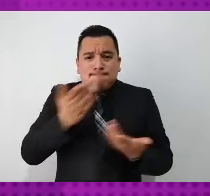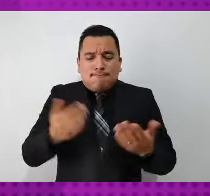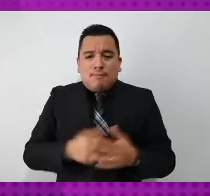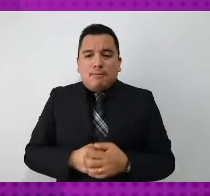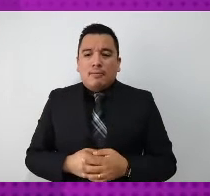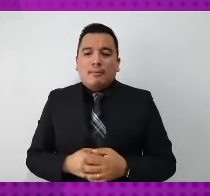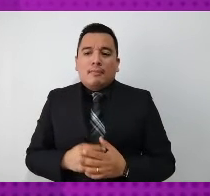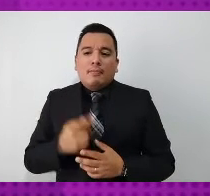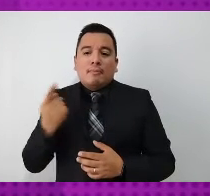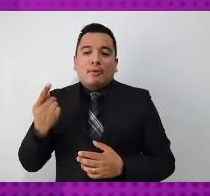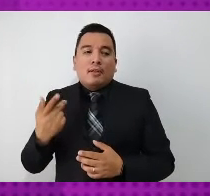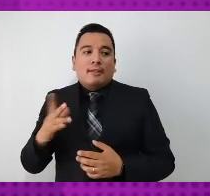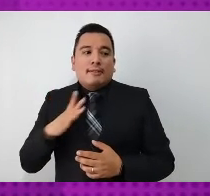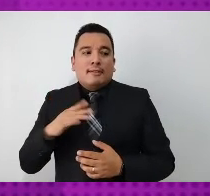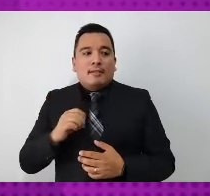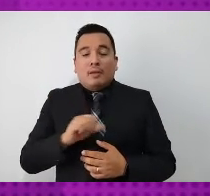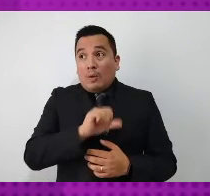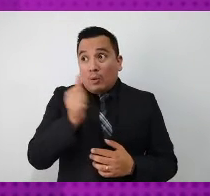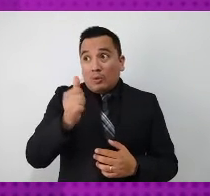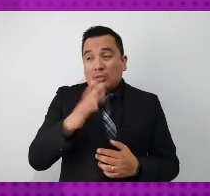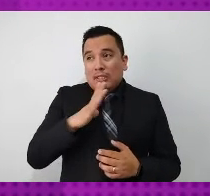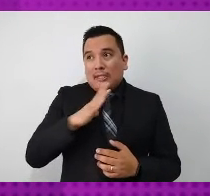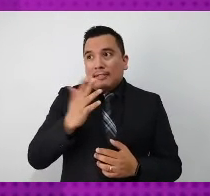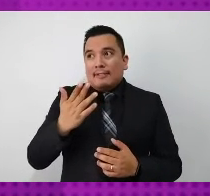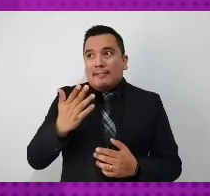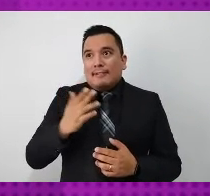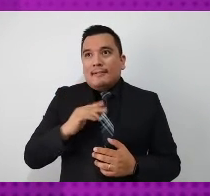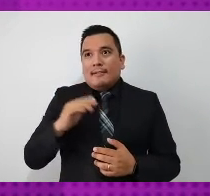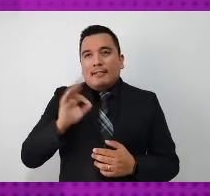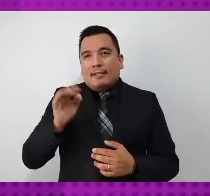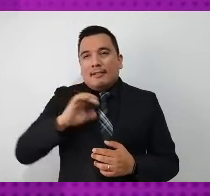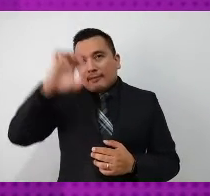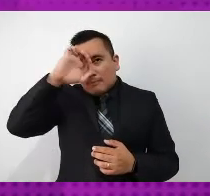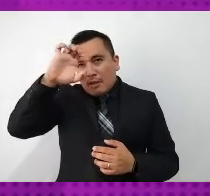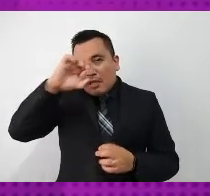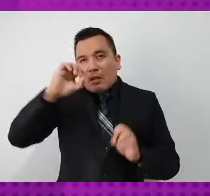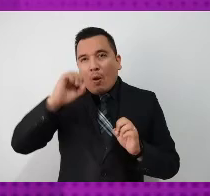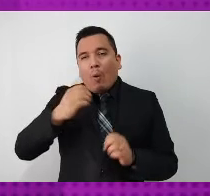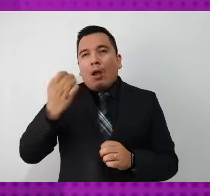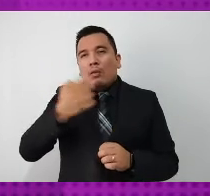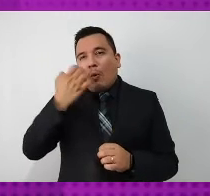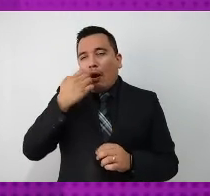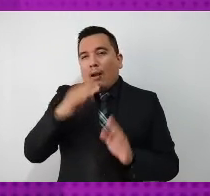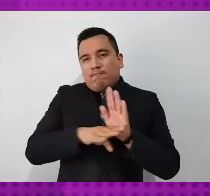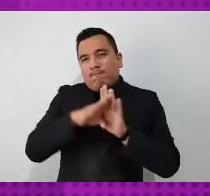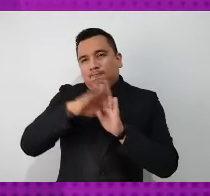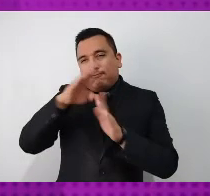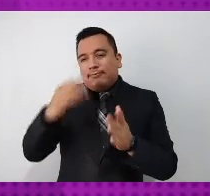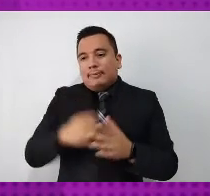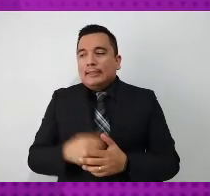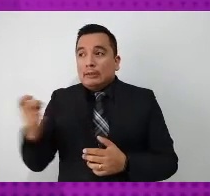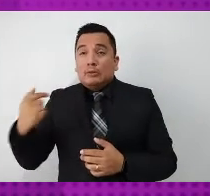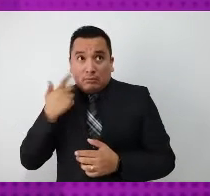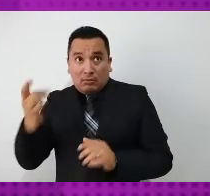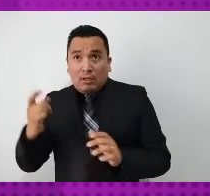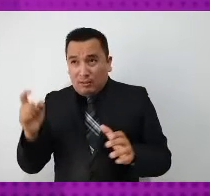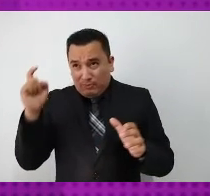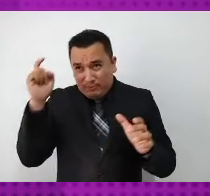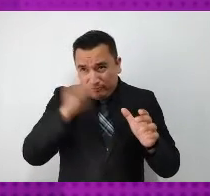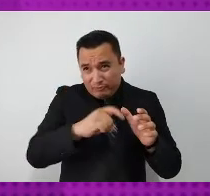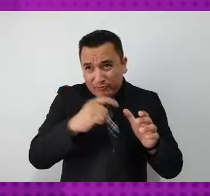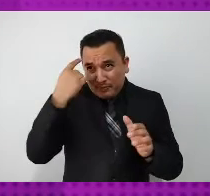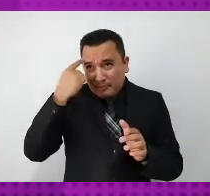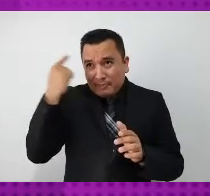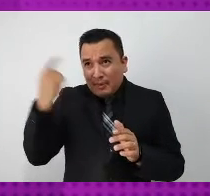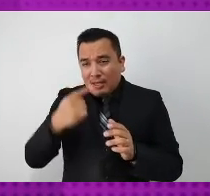propio sistema de insaculación ya tiene incorporado entonces ahí hay un primer sea si hay un un asunto que ya